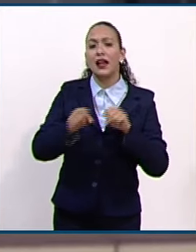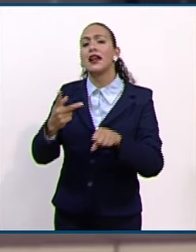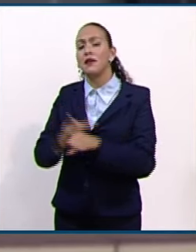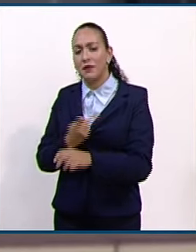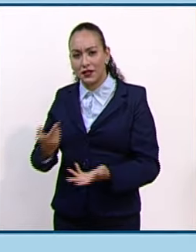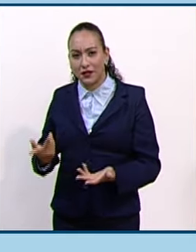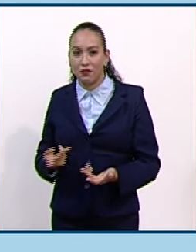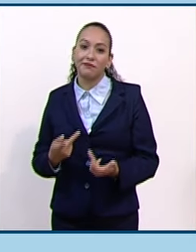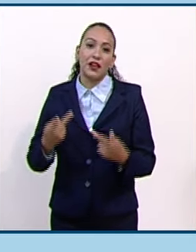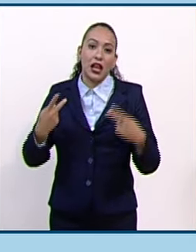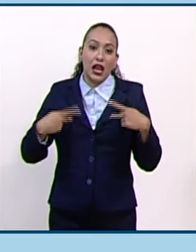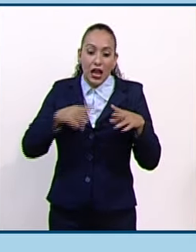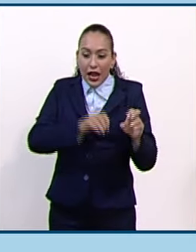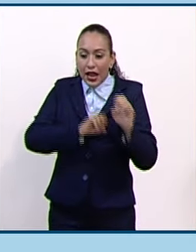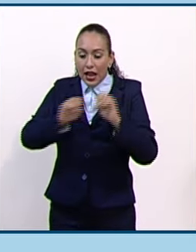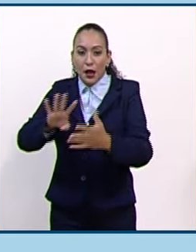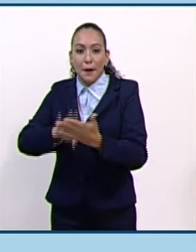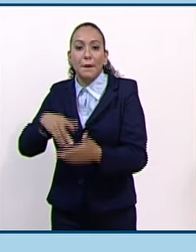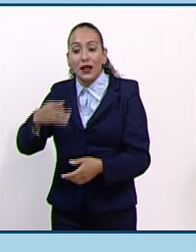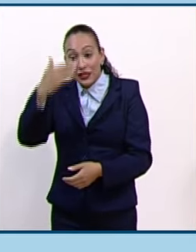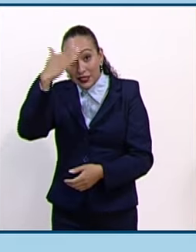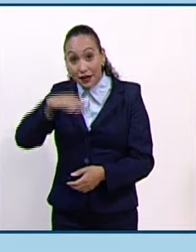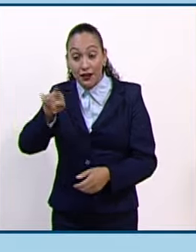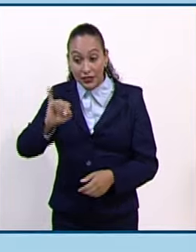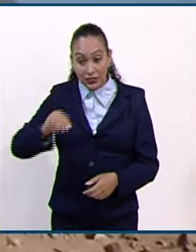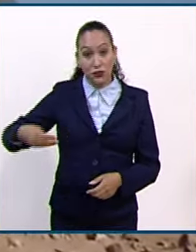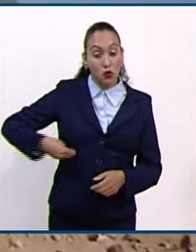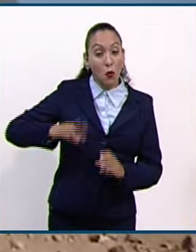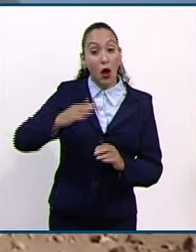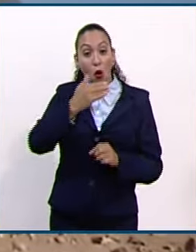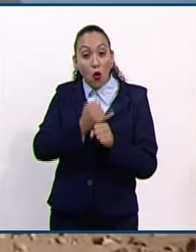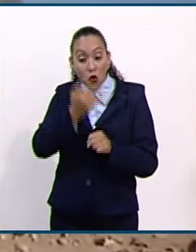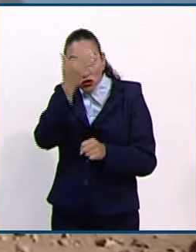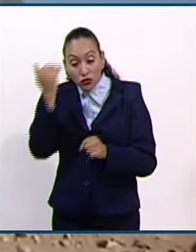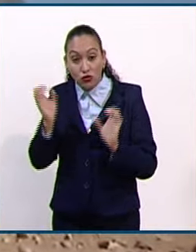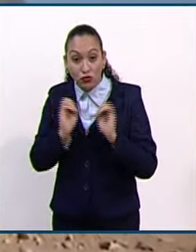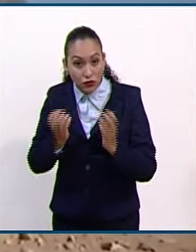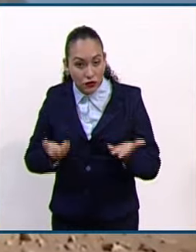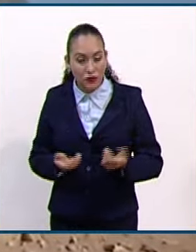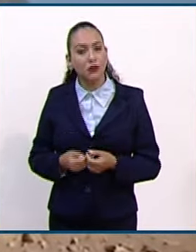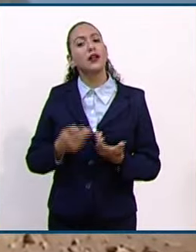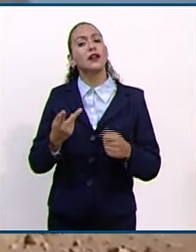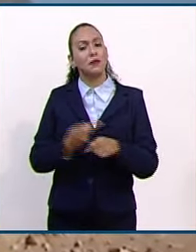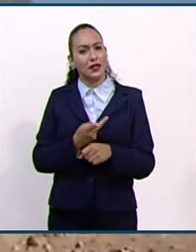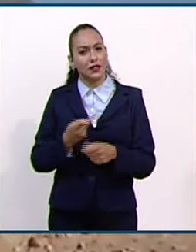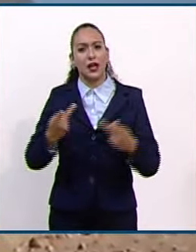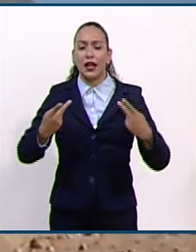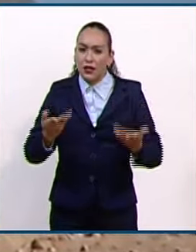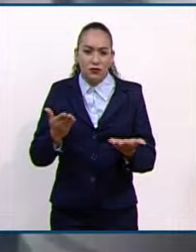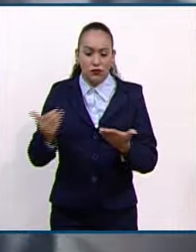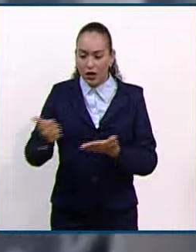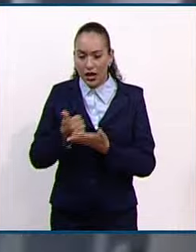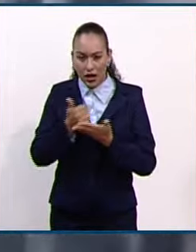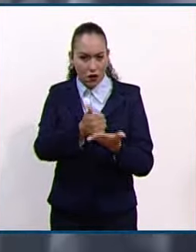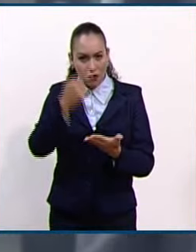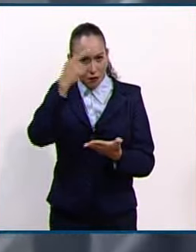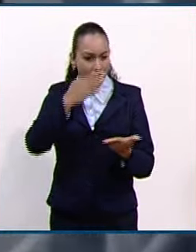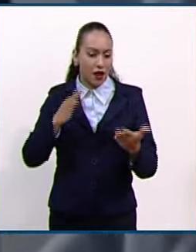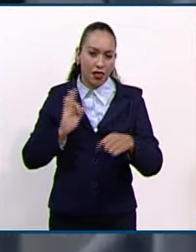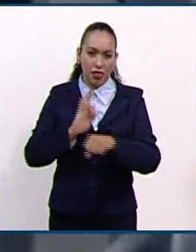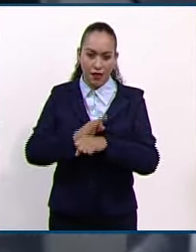libertad personal y la presunción de inocencia. Además, puede afectar el derecho a una defensa adecuada. La Corte Interamericana